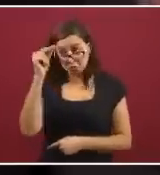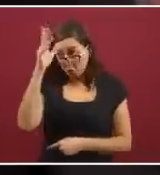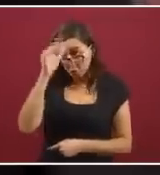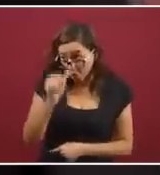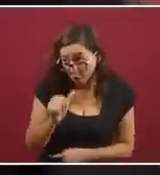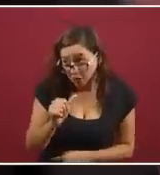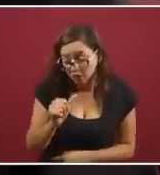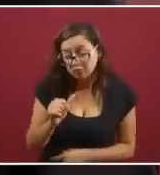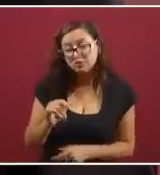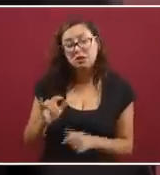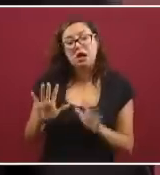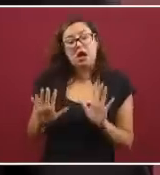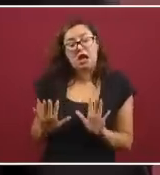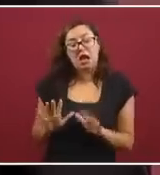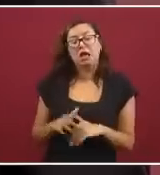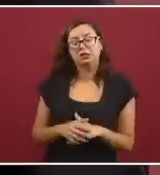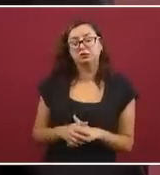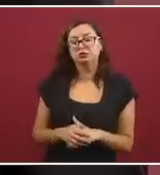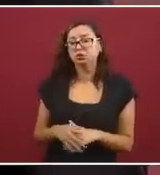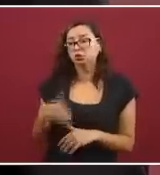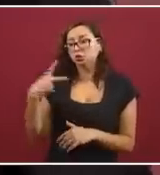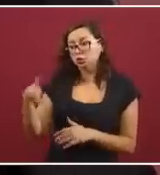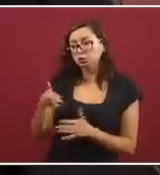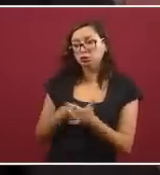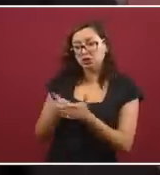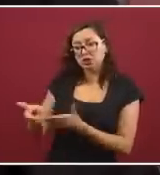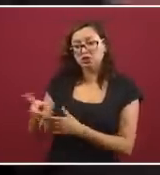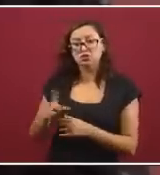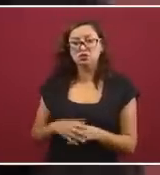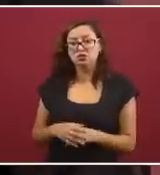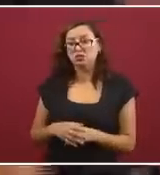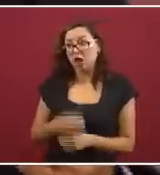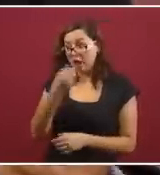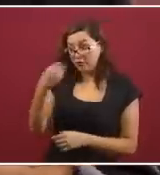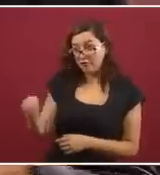no siempre hay que decir que sí